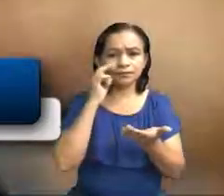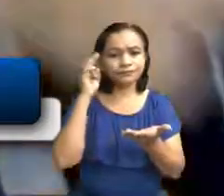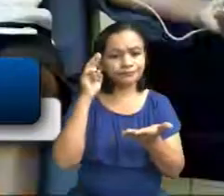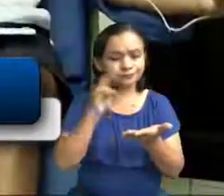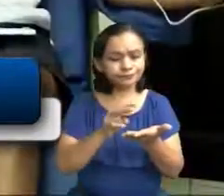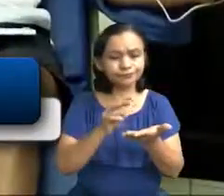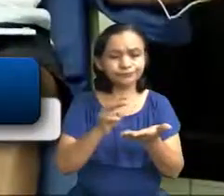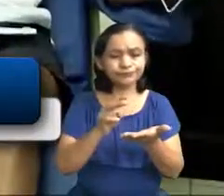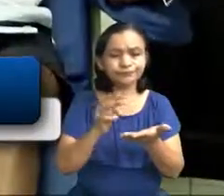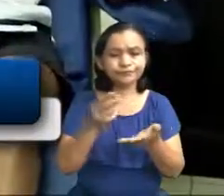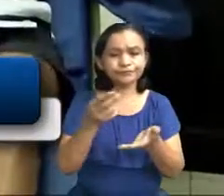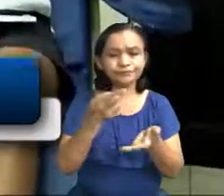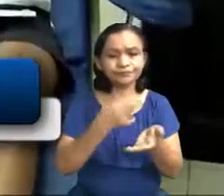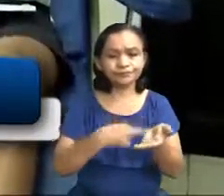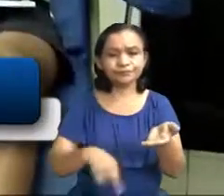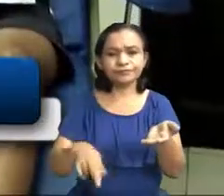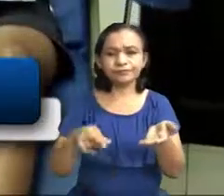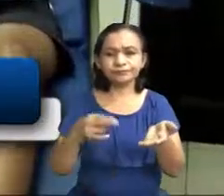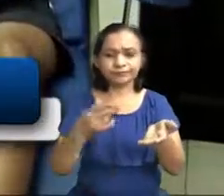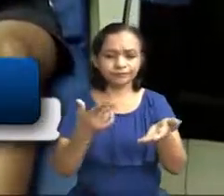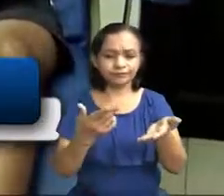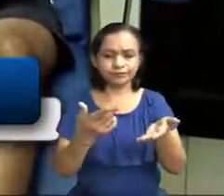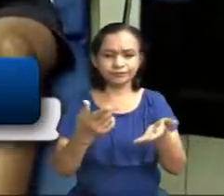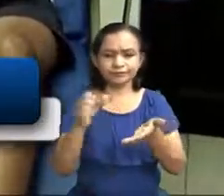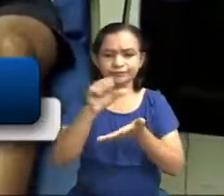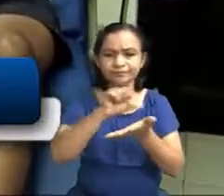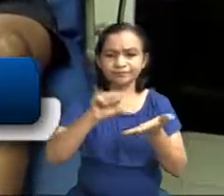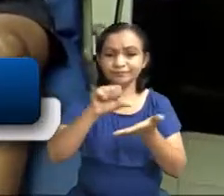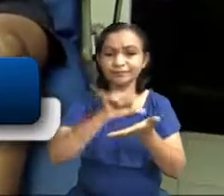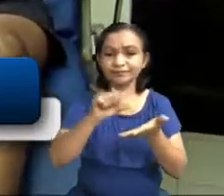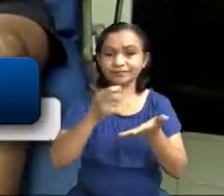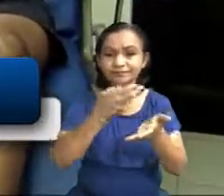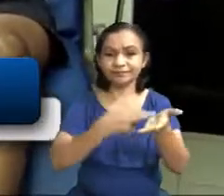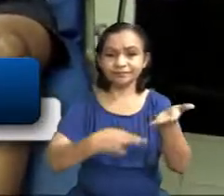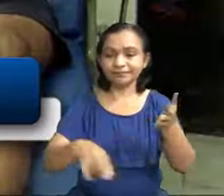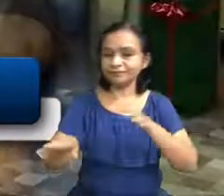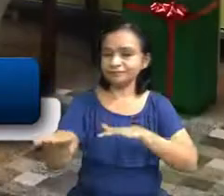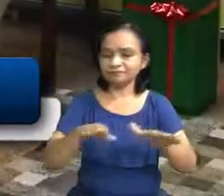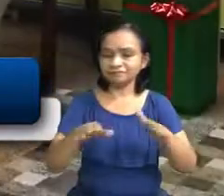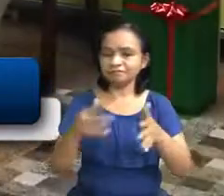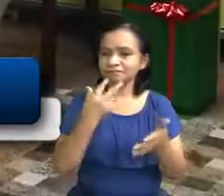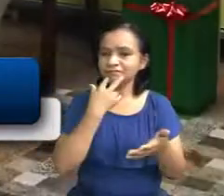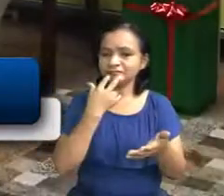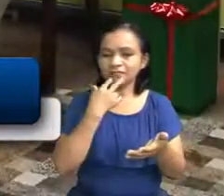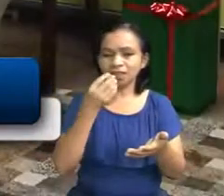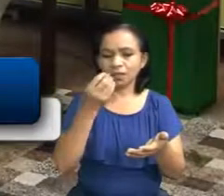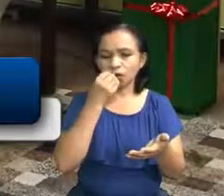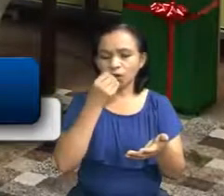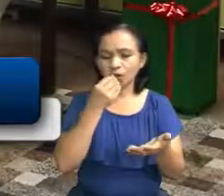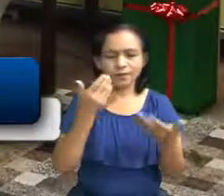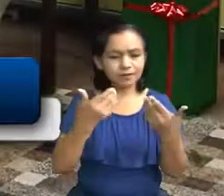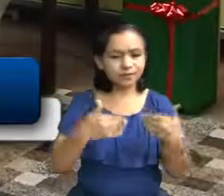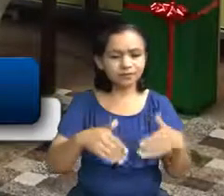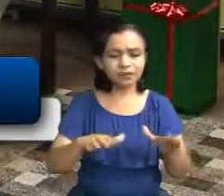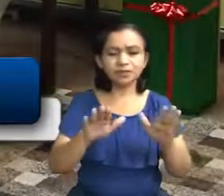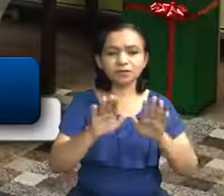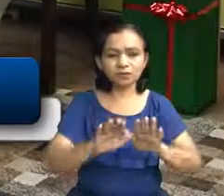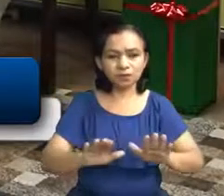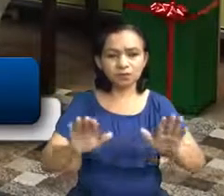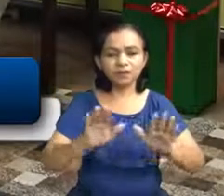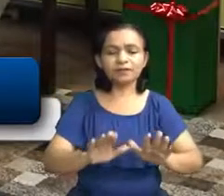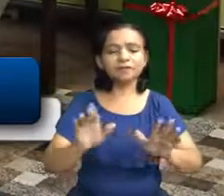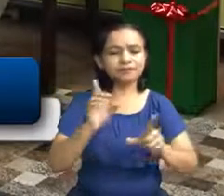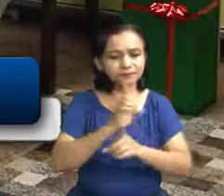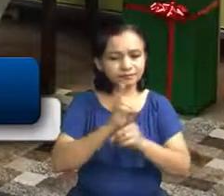hora de la extracción en el plasma. Y puede salir muy grasoso el plasma y no se puede utilizar después. Entonces, un desayuno ligero, ¿verdad? Ligero, pero sí hay